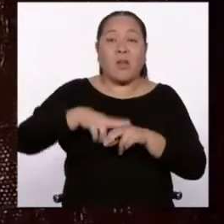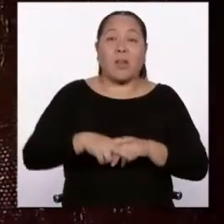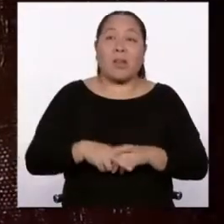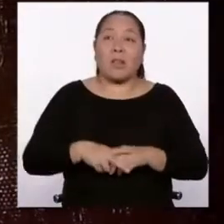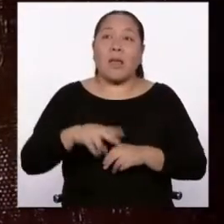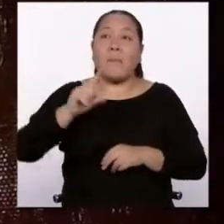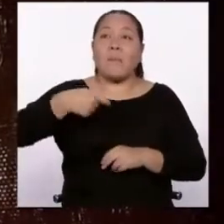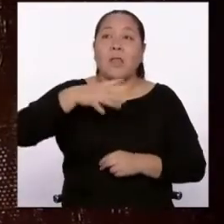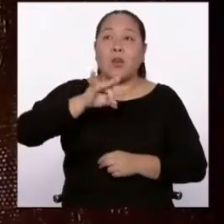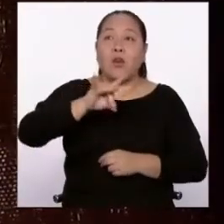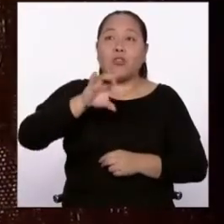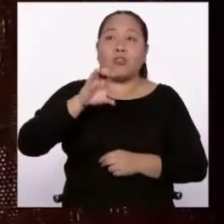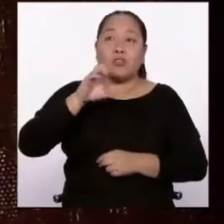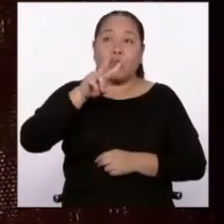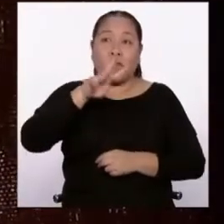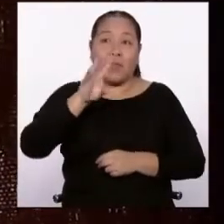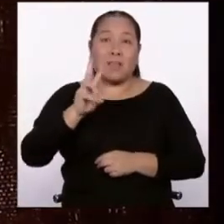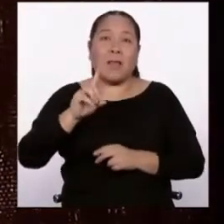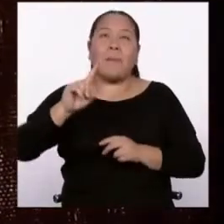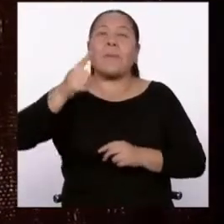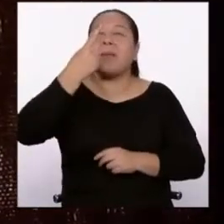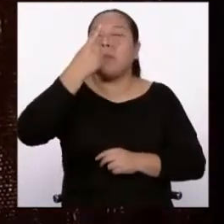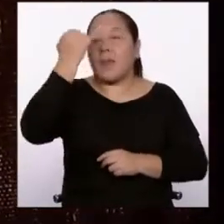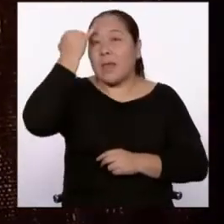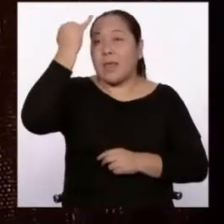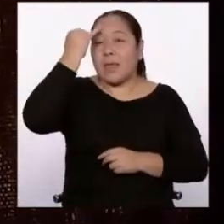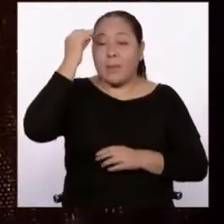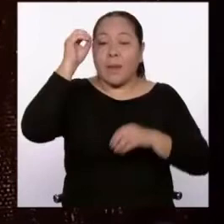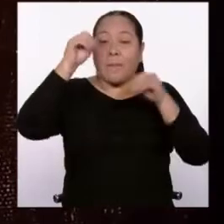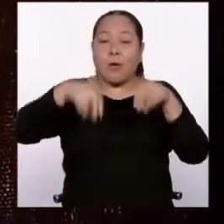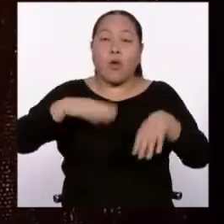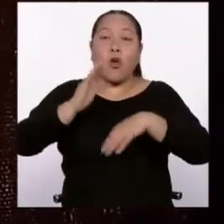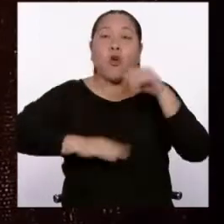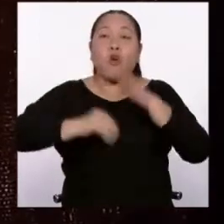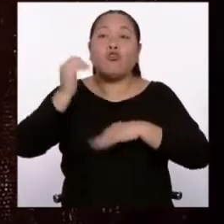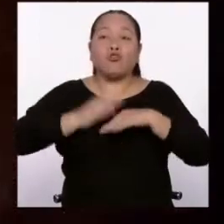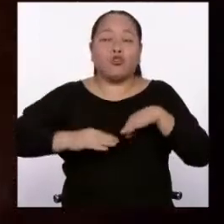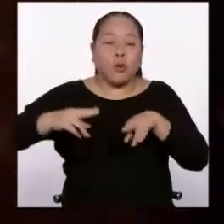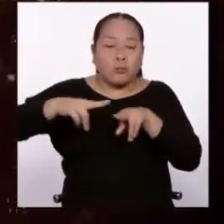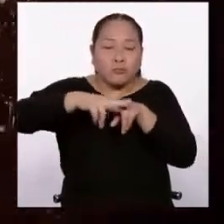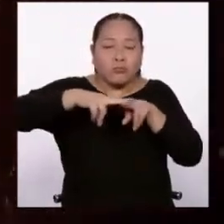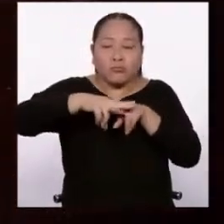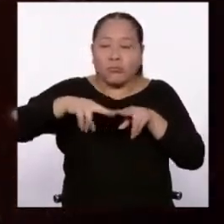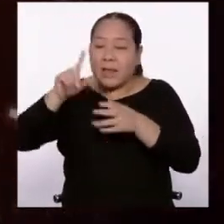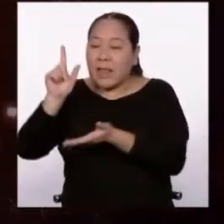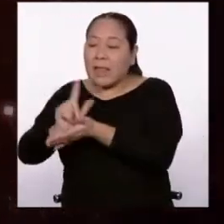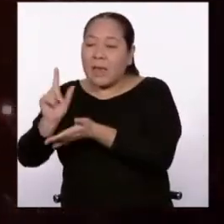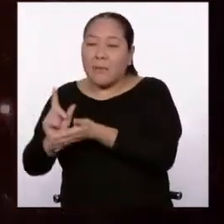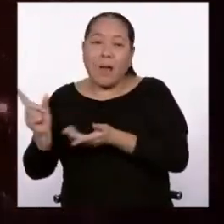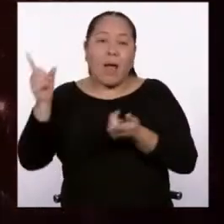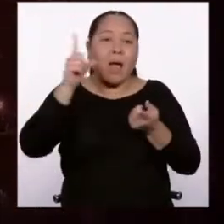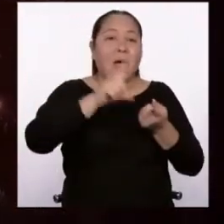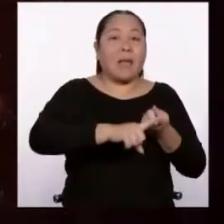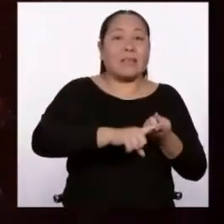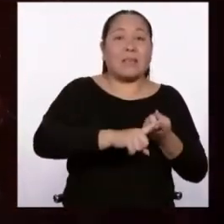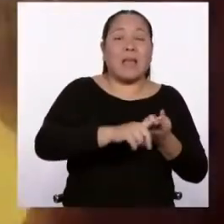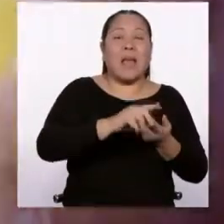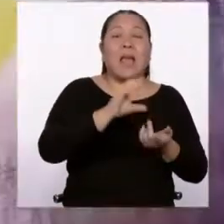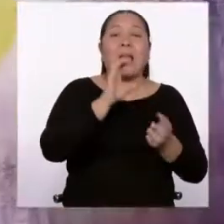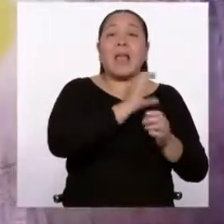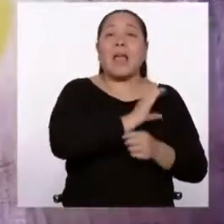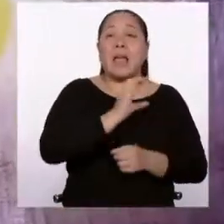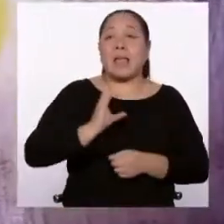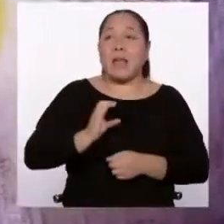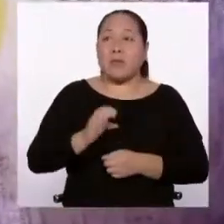presentó el primer requerimiento para construir una línea férrea entre Lima y el Callao. Pero todos estos